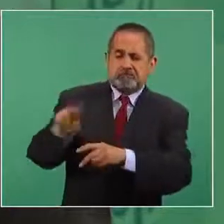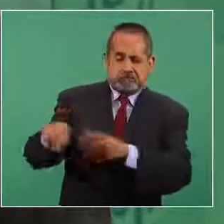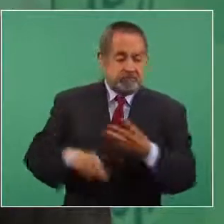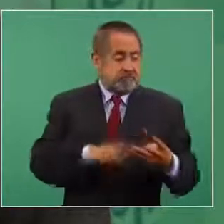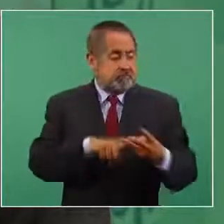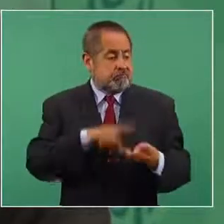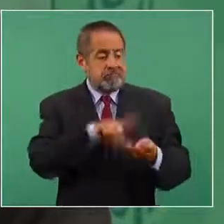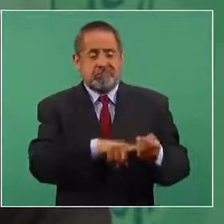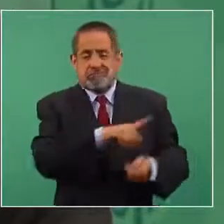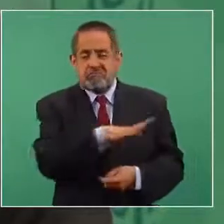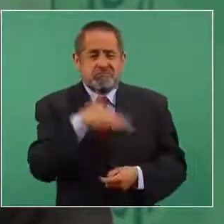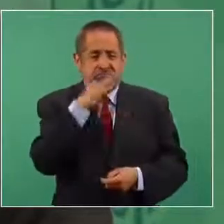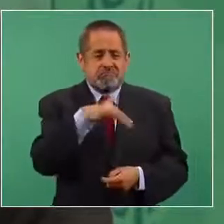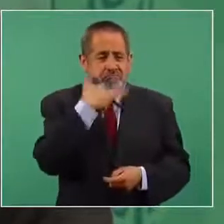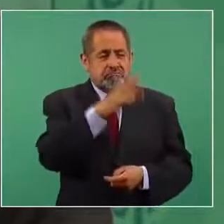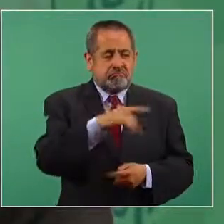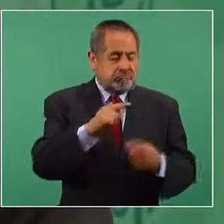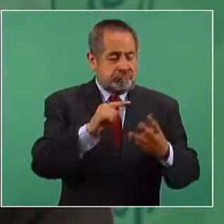corrupción.